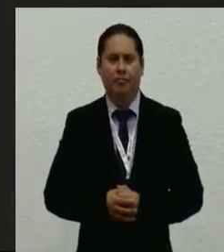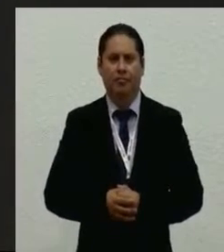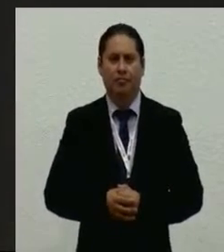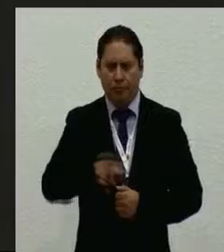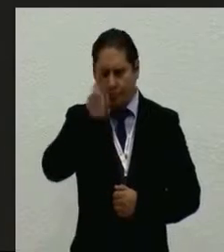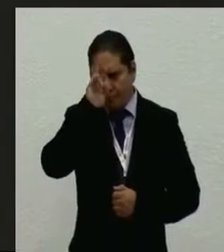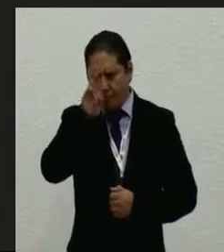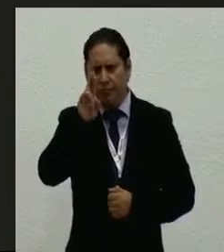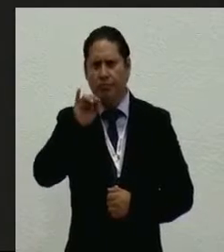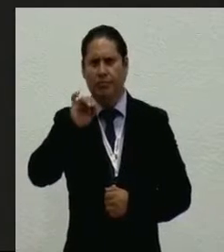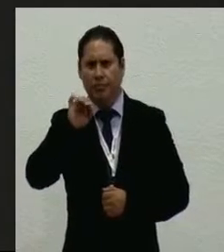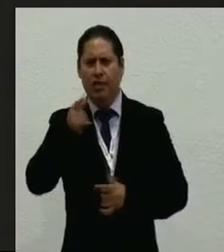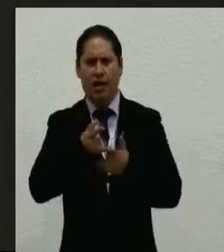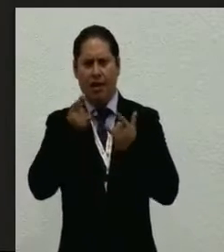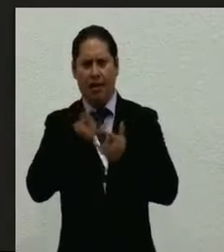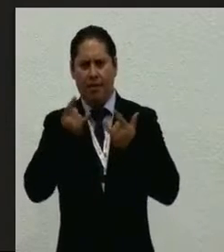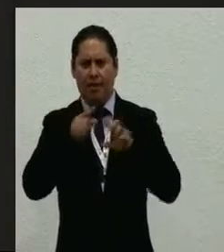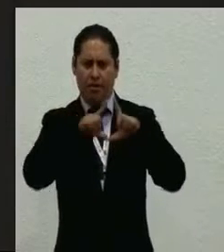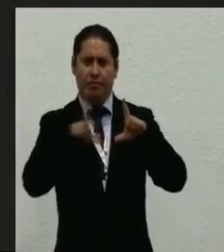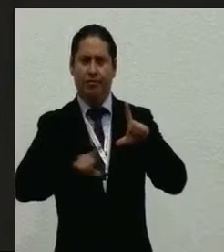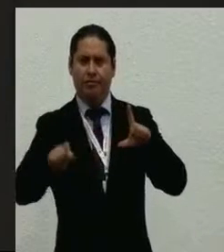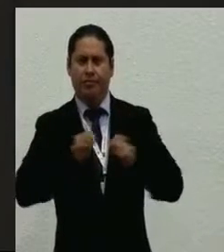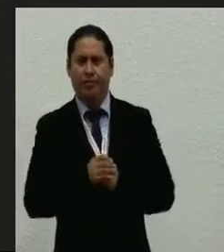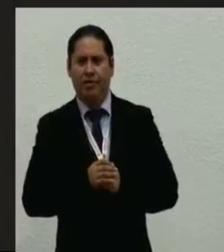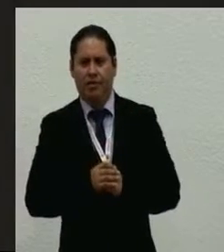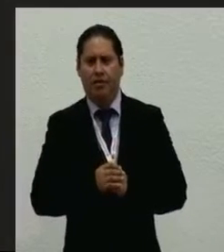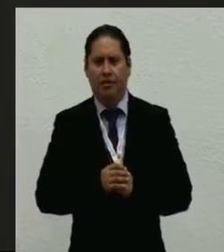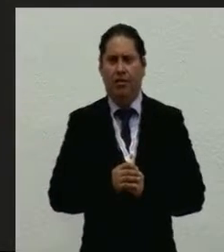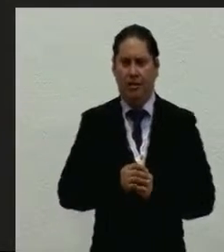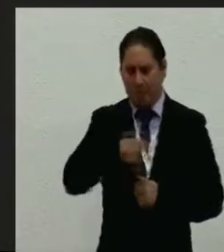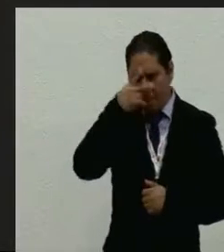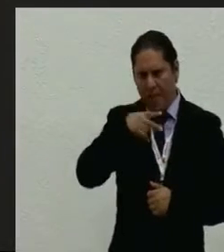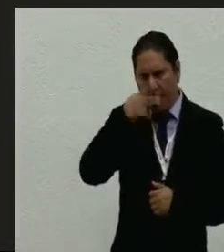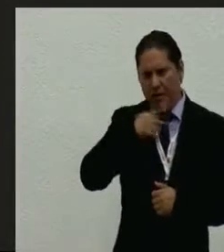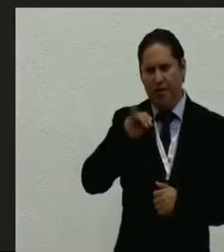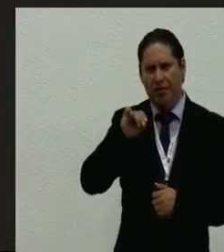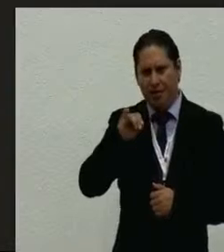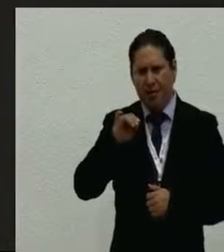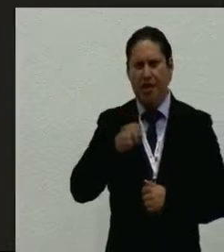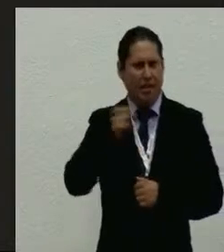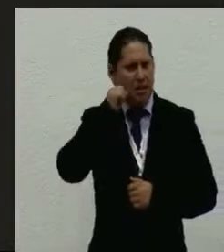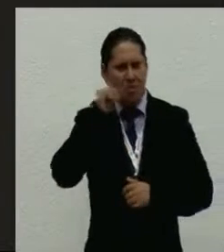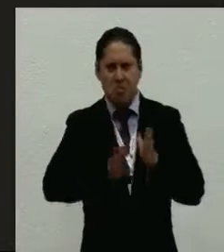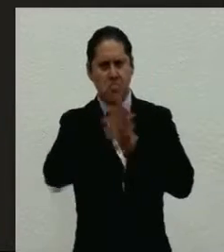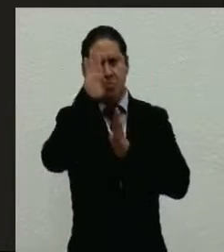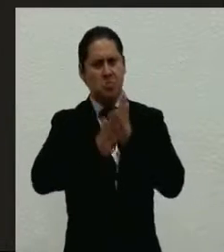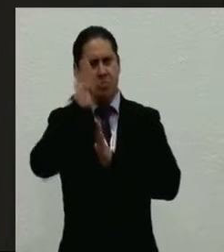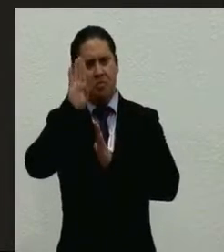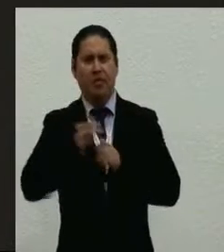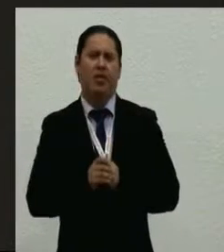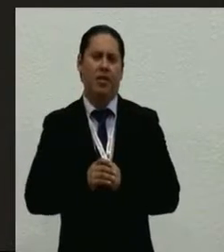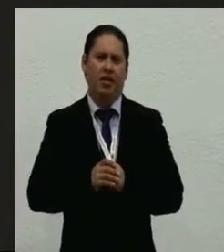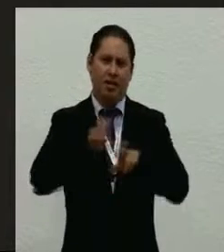Reconozco que la historia del país, la historia de México ha sido trascendental, ha